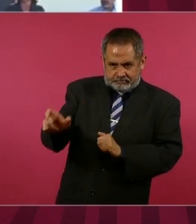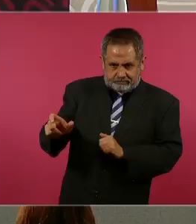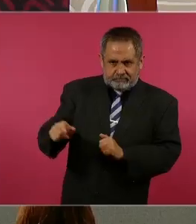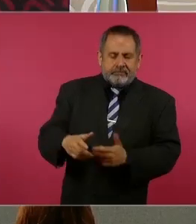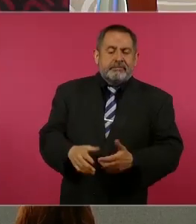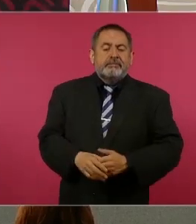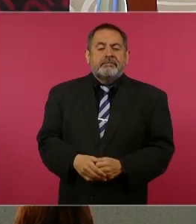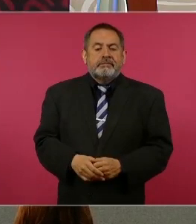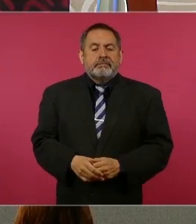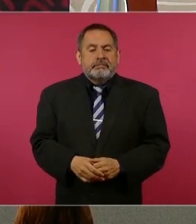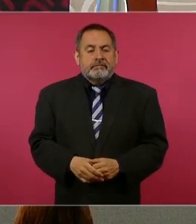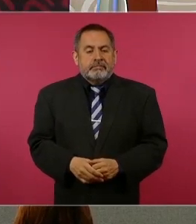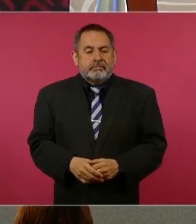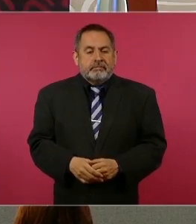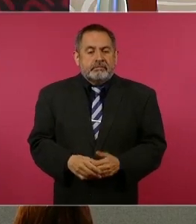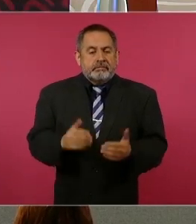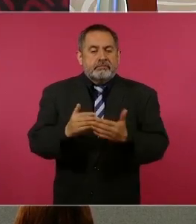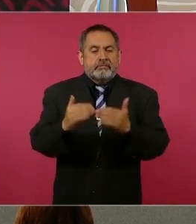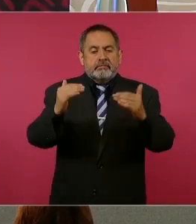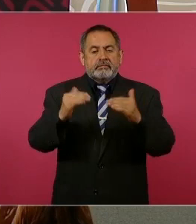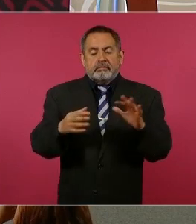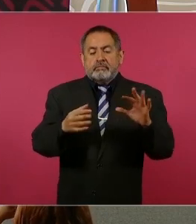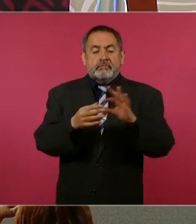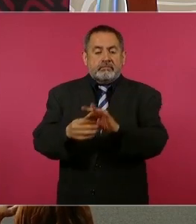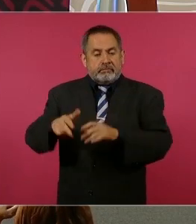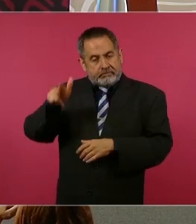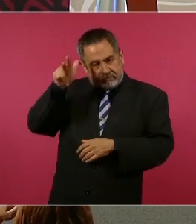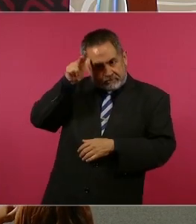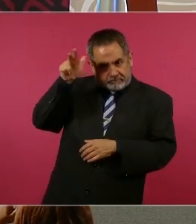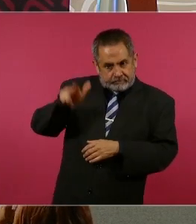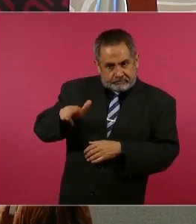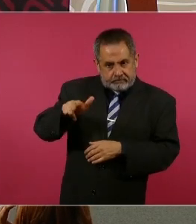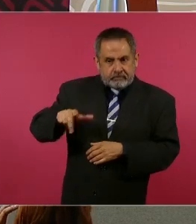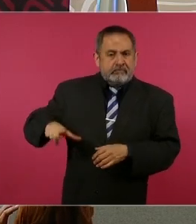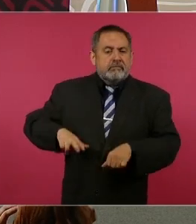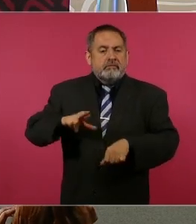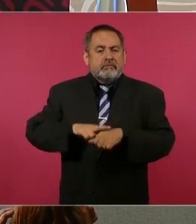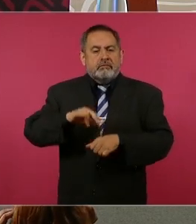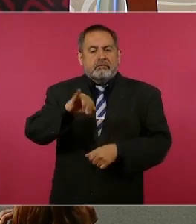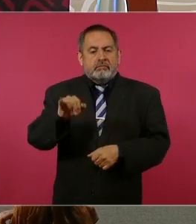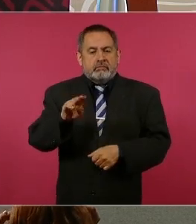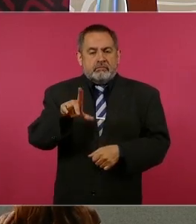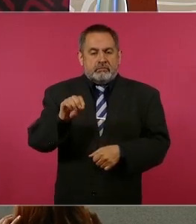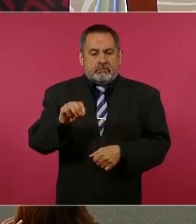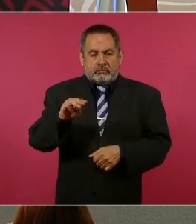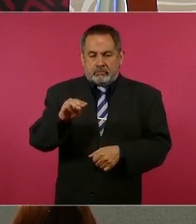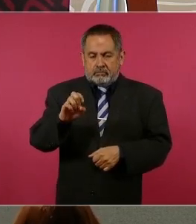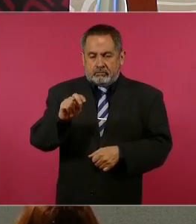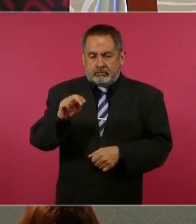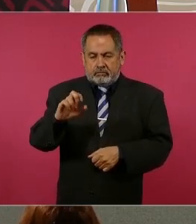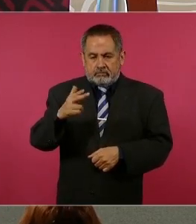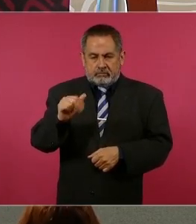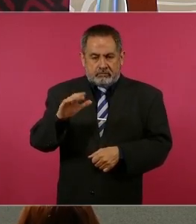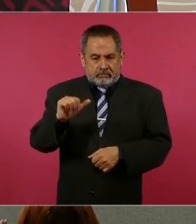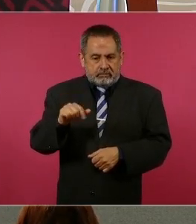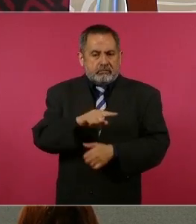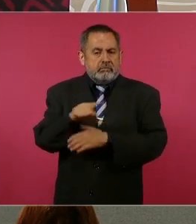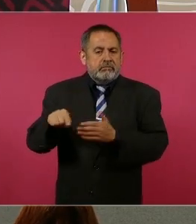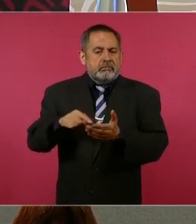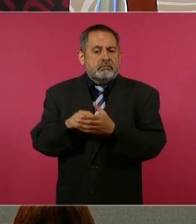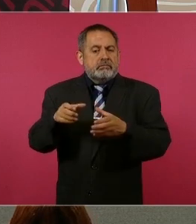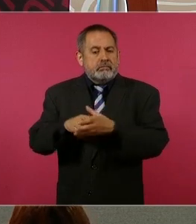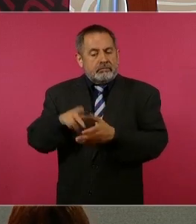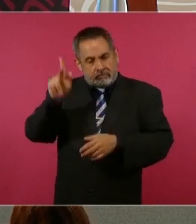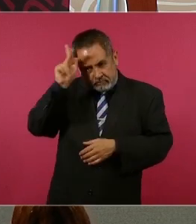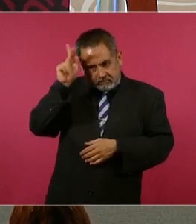Ahora nos enlazamos a Hidalgo, está el gobernador Julio Menchaca en el Centro de Salud Jesús del Rosal en